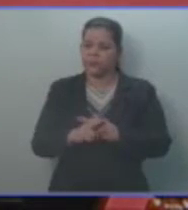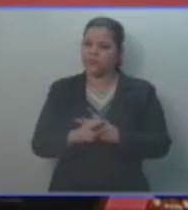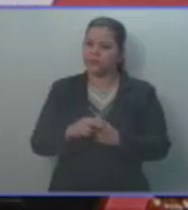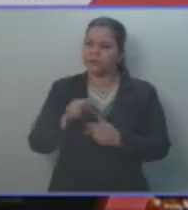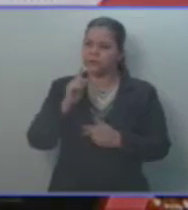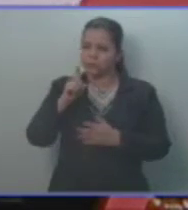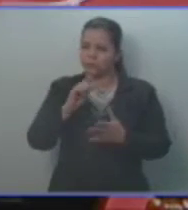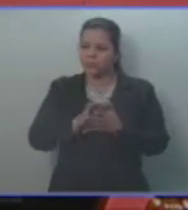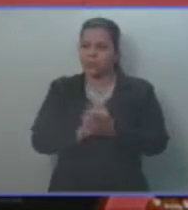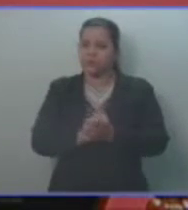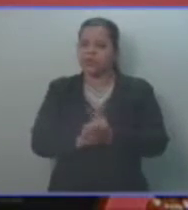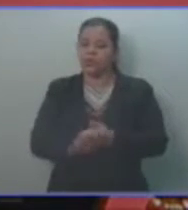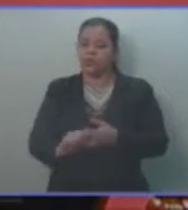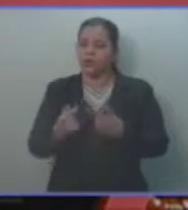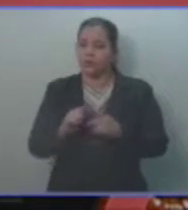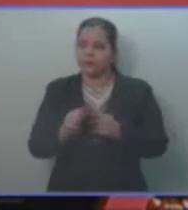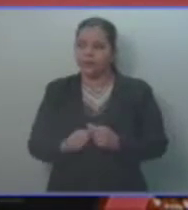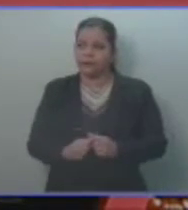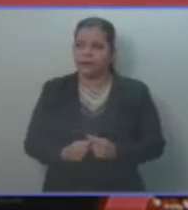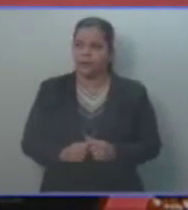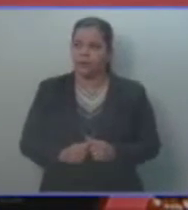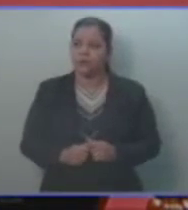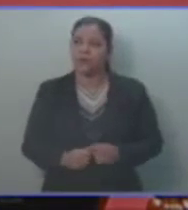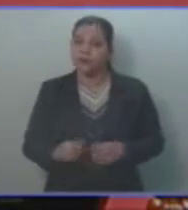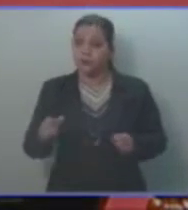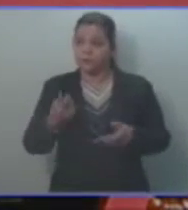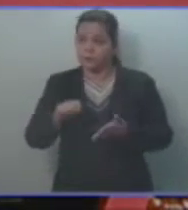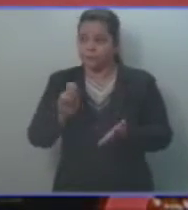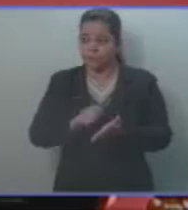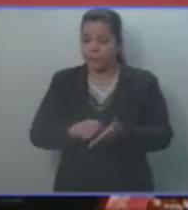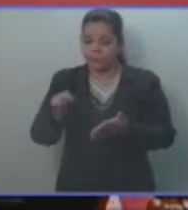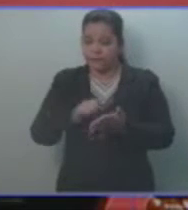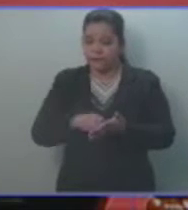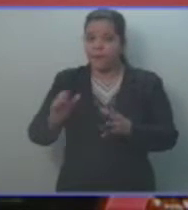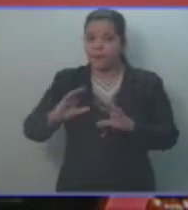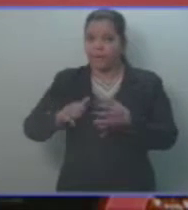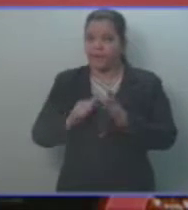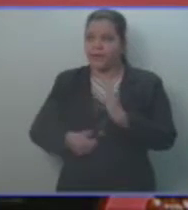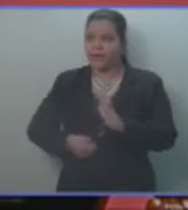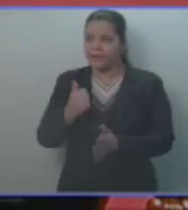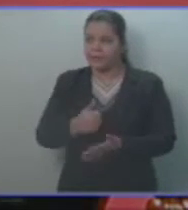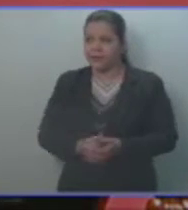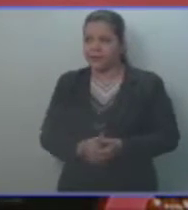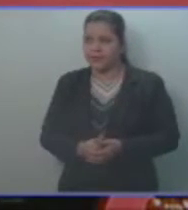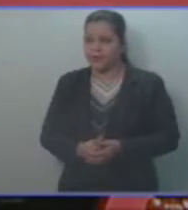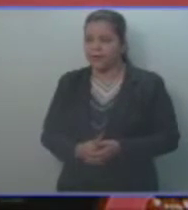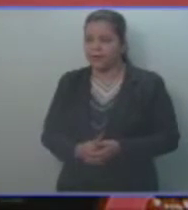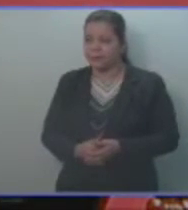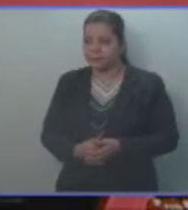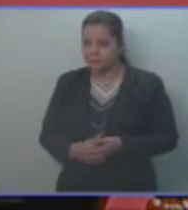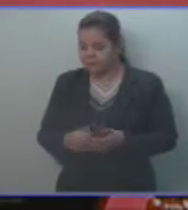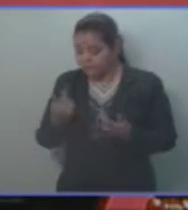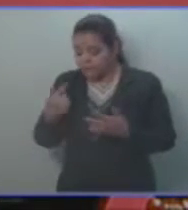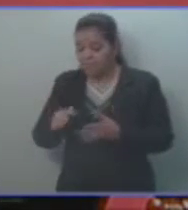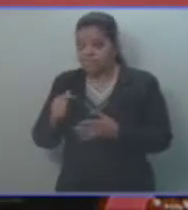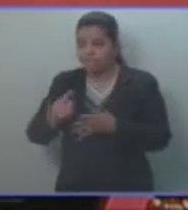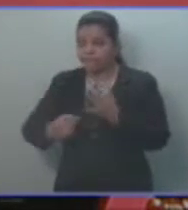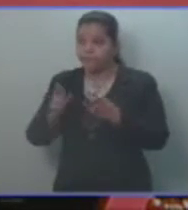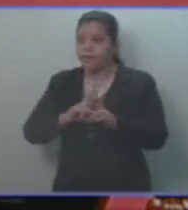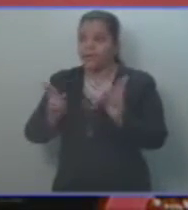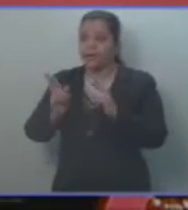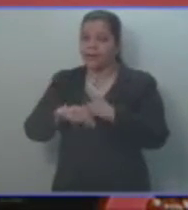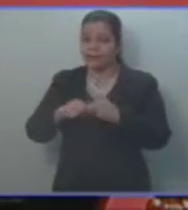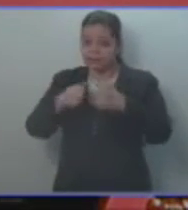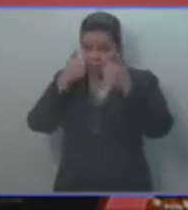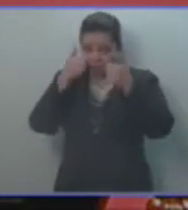Libertad, y tiene la firma de suficientes miembros de la Comisión de Legislación y Puntos Constitucionales.